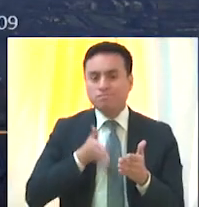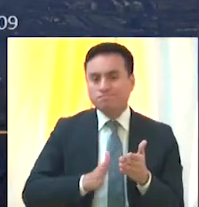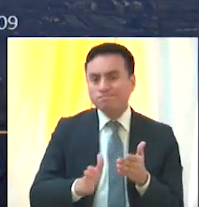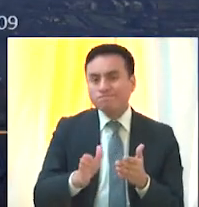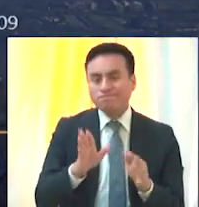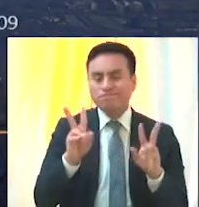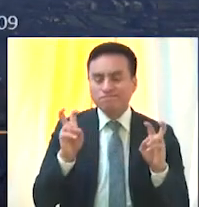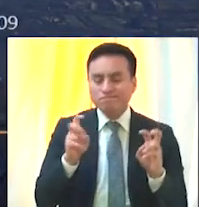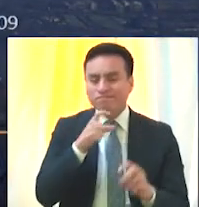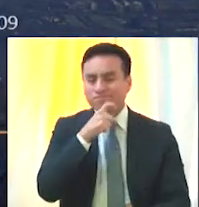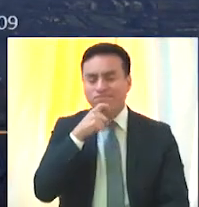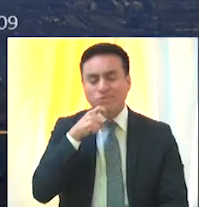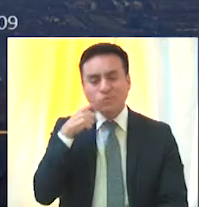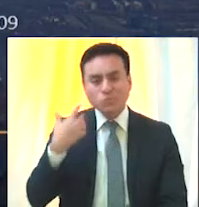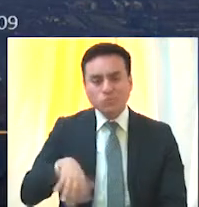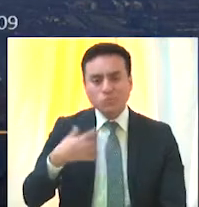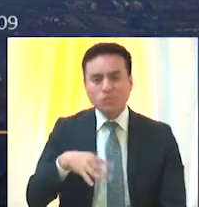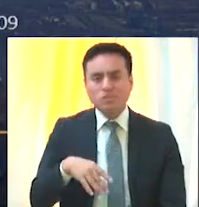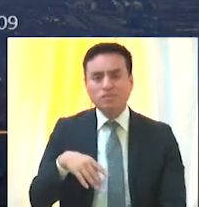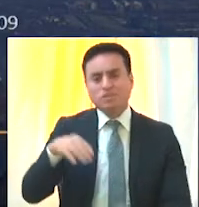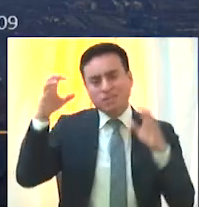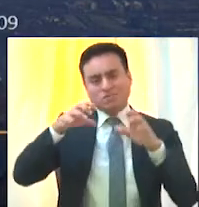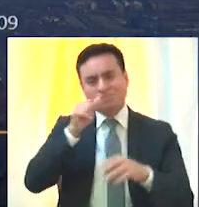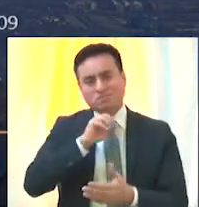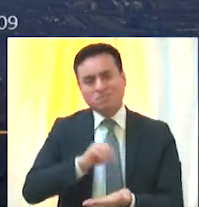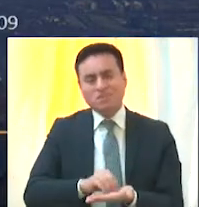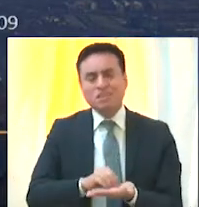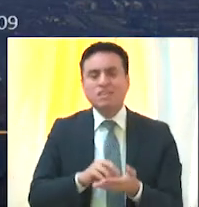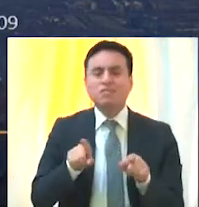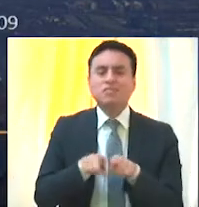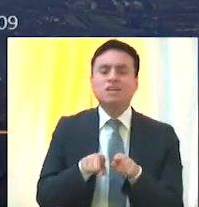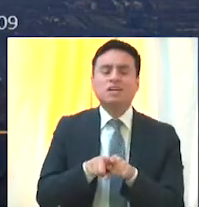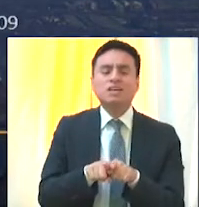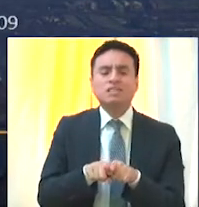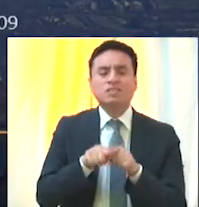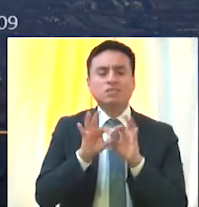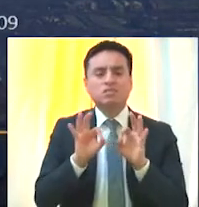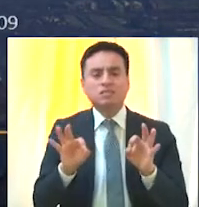siendo un año de la mega sequía, muestra que no estamos saliendo de la distribución